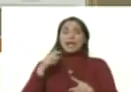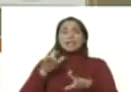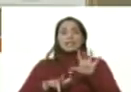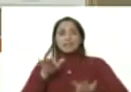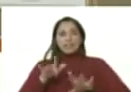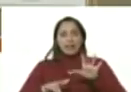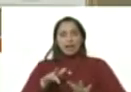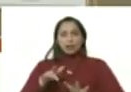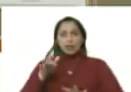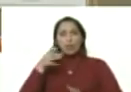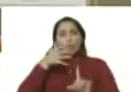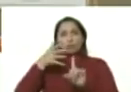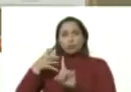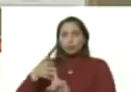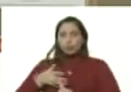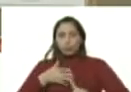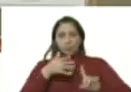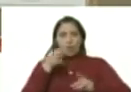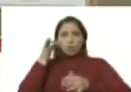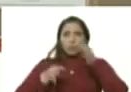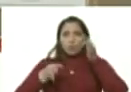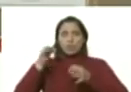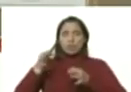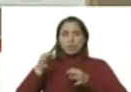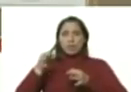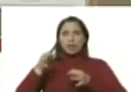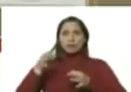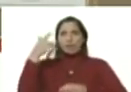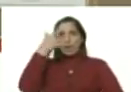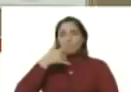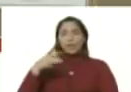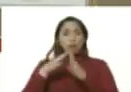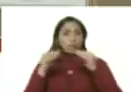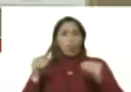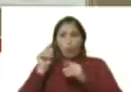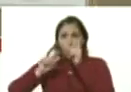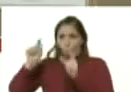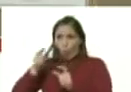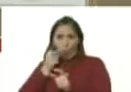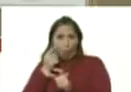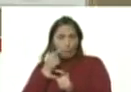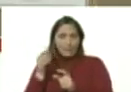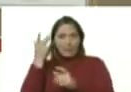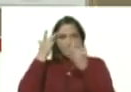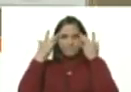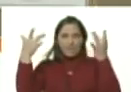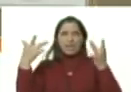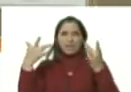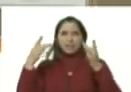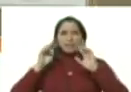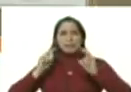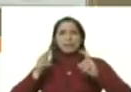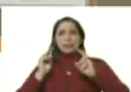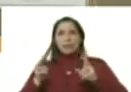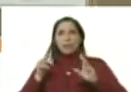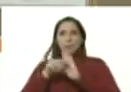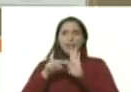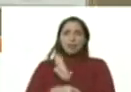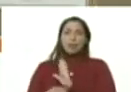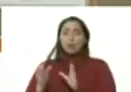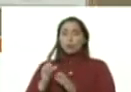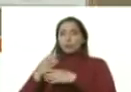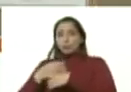Jurídica Asia África. Todos son expertos en el tema de las medidas coercitivas unilaterales. Y ahí